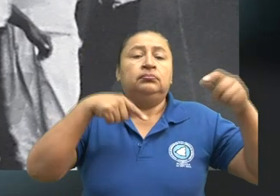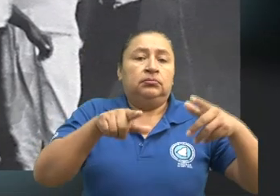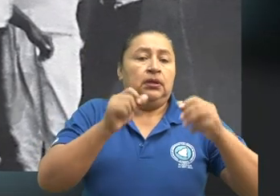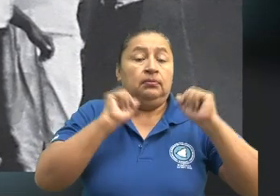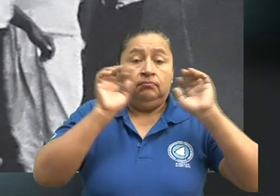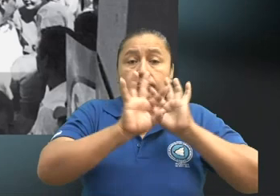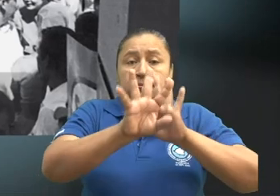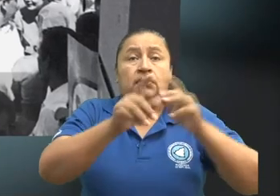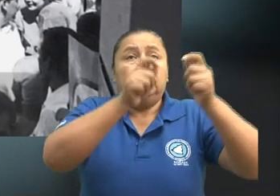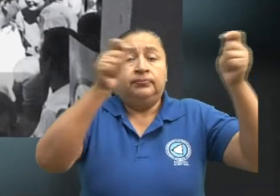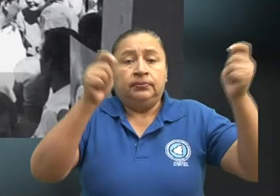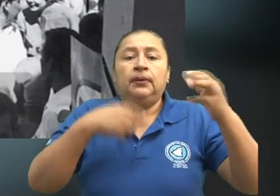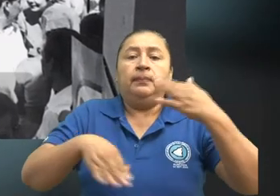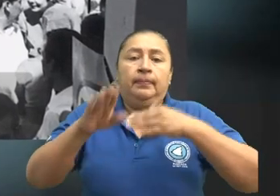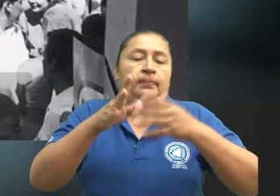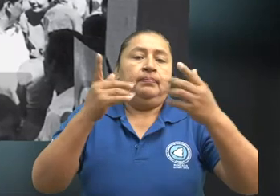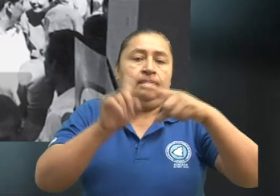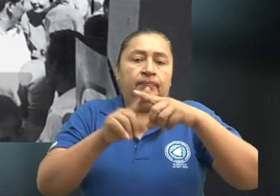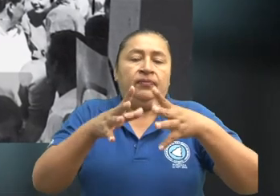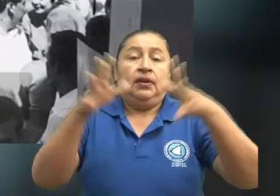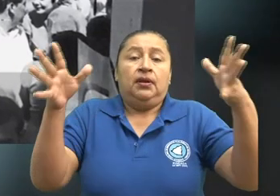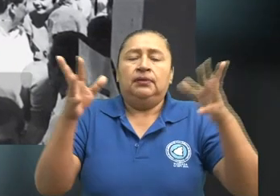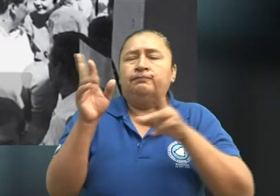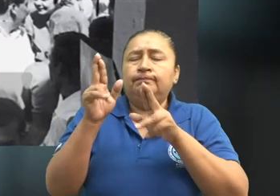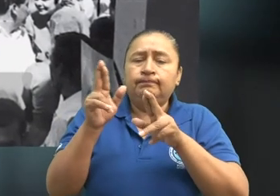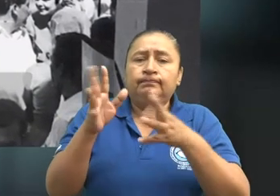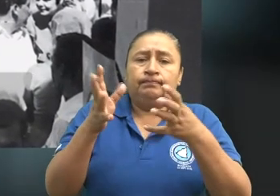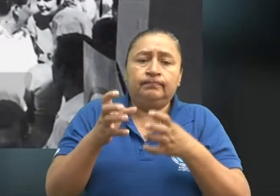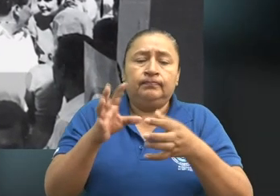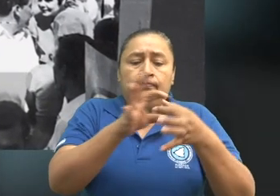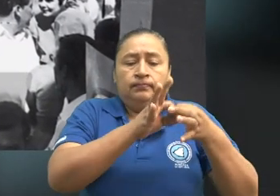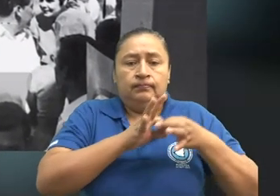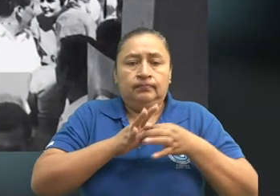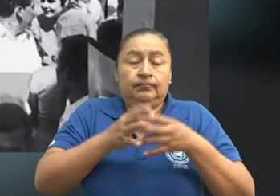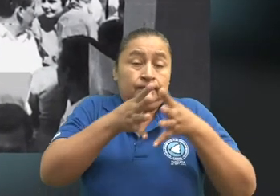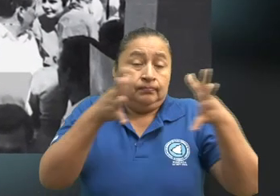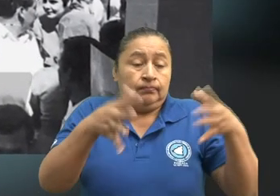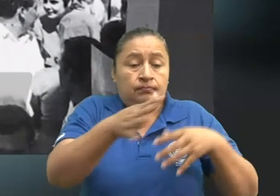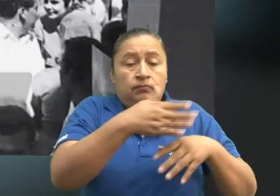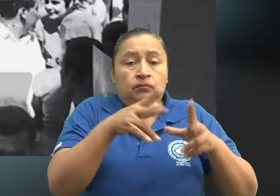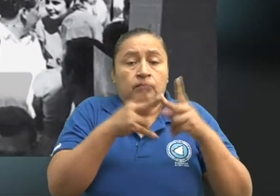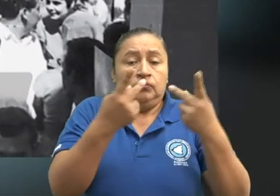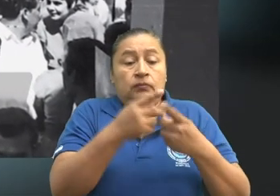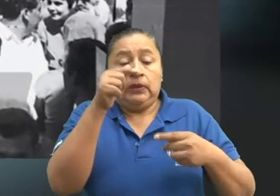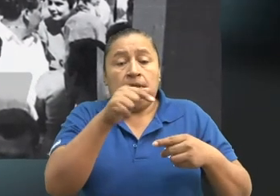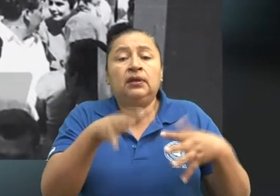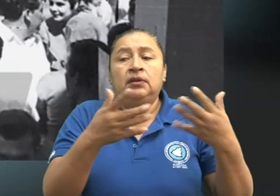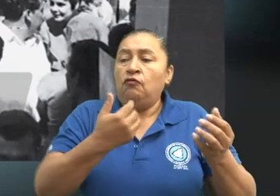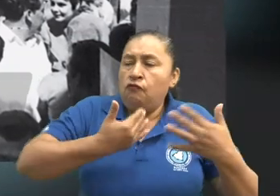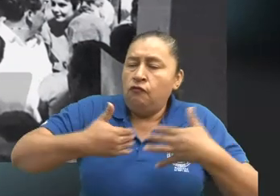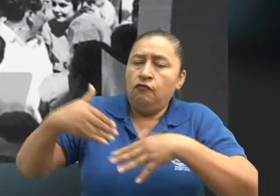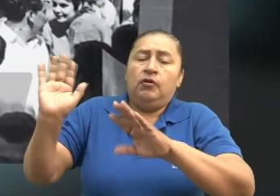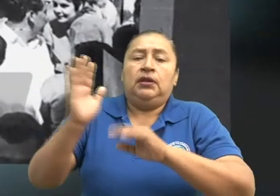manifestación, ¿verdad? Incluido por el gran deseo, el que une a una inmensa mayoría del pueblo en esa manifestación, que fuera